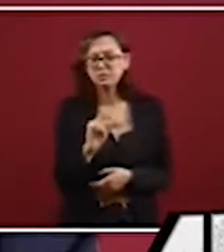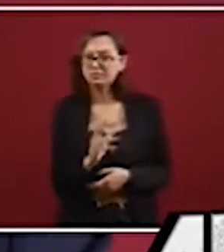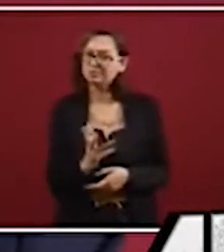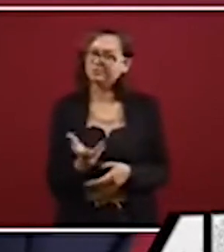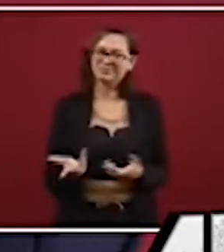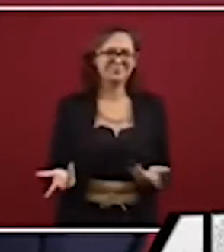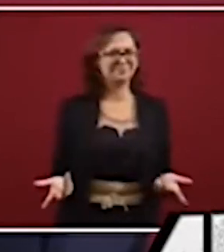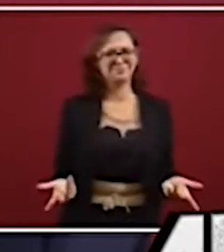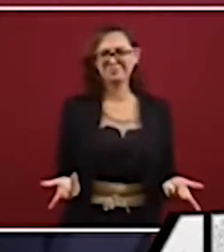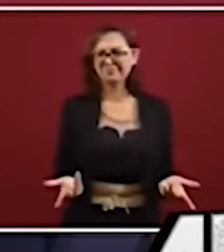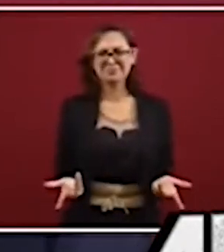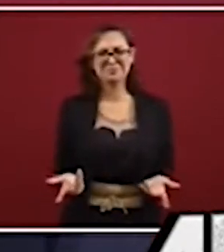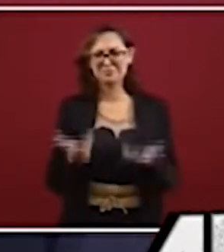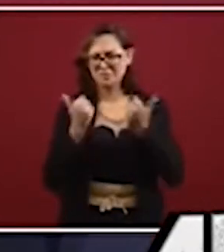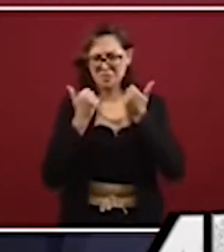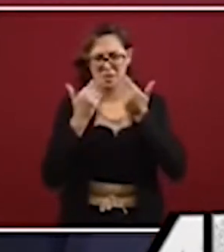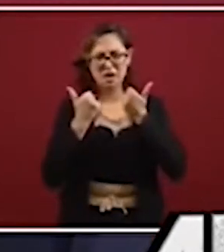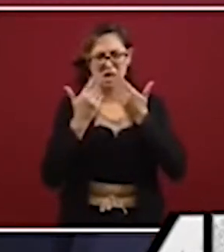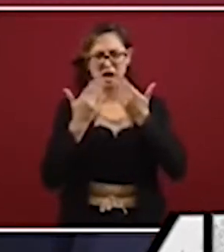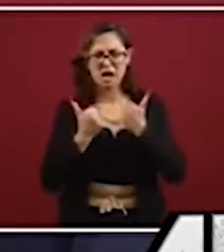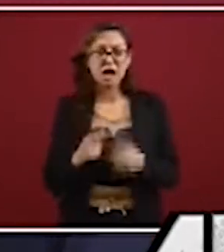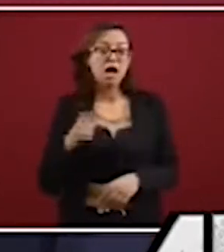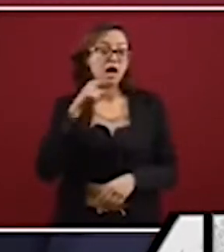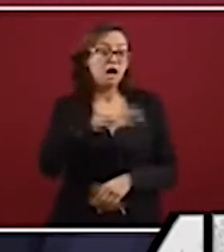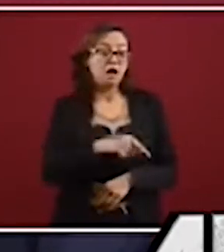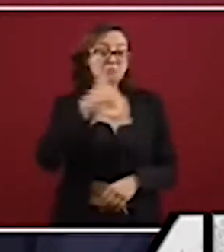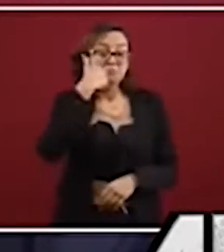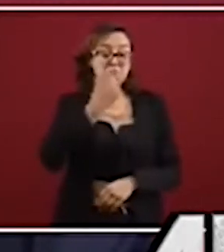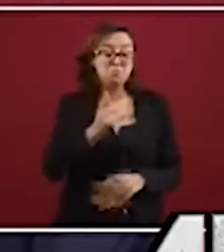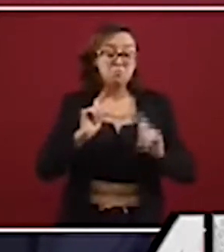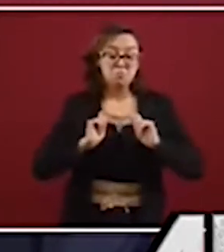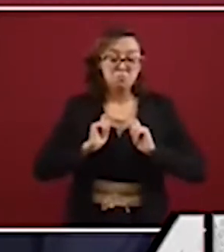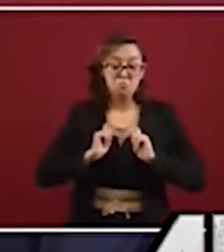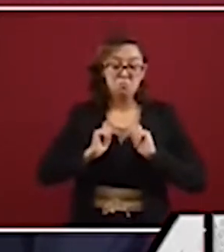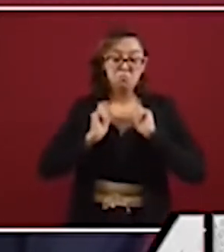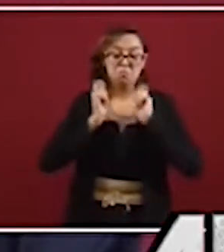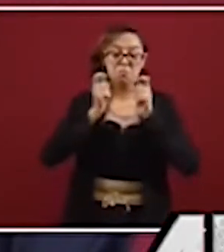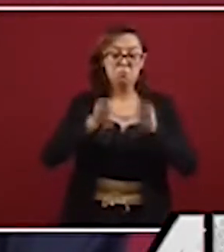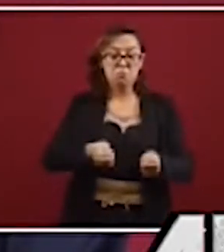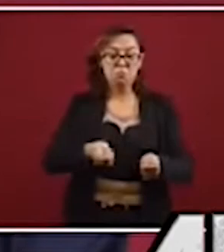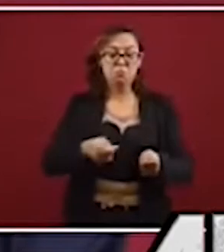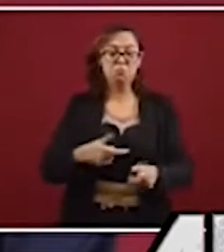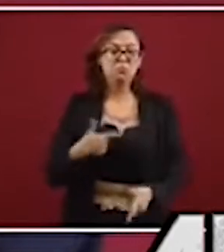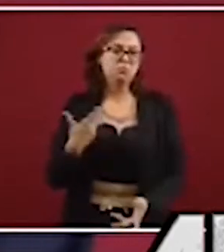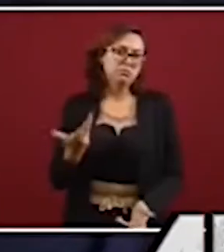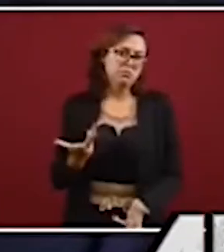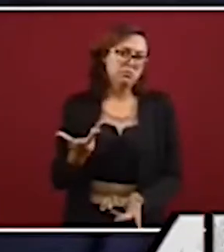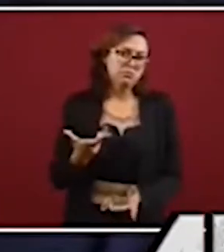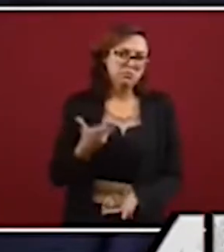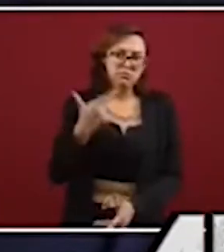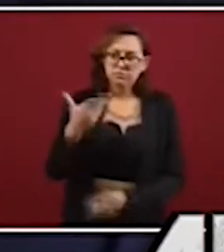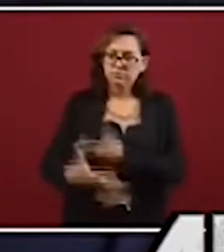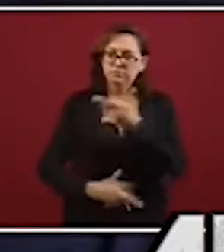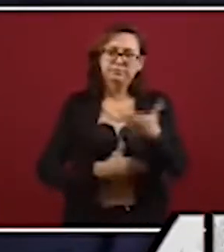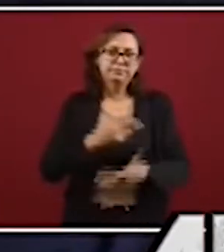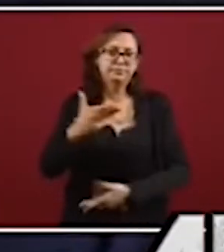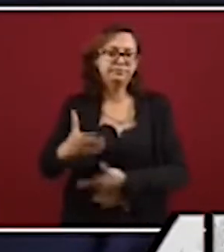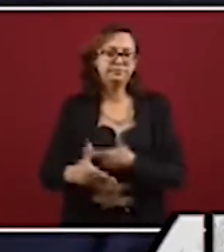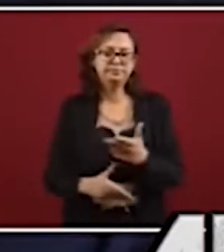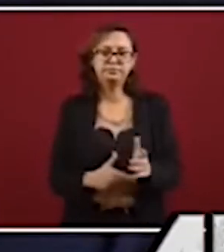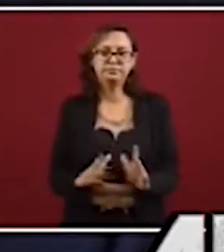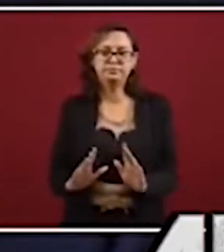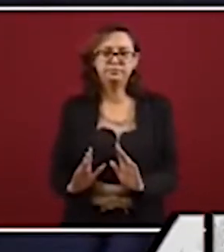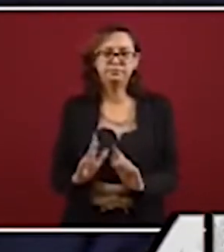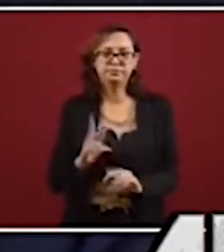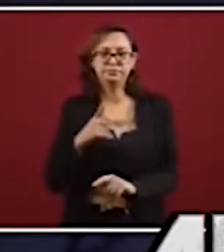él quiere dejar el cargo para enfrentar